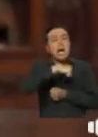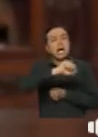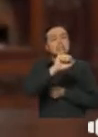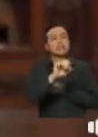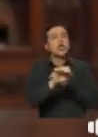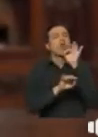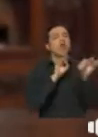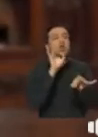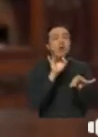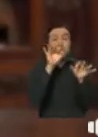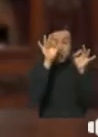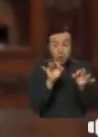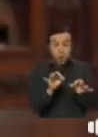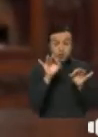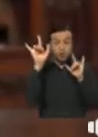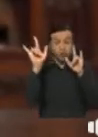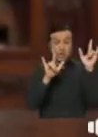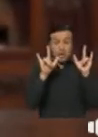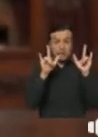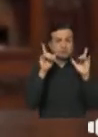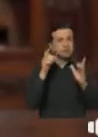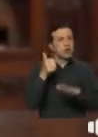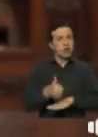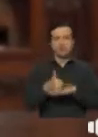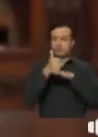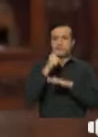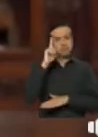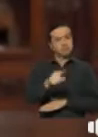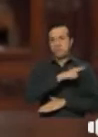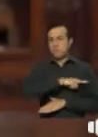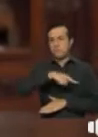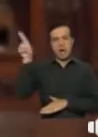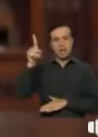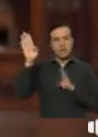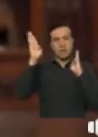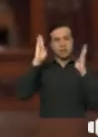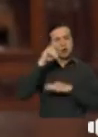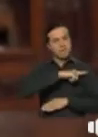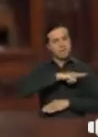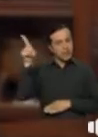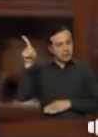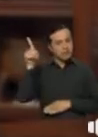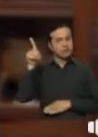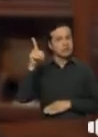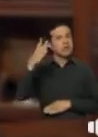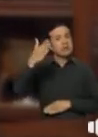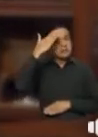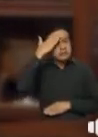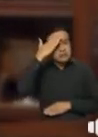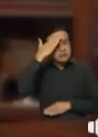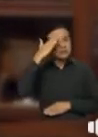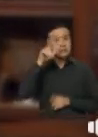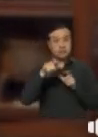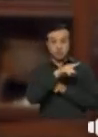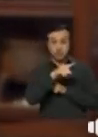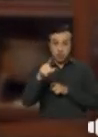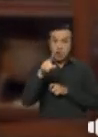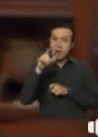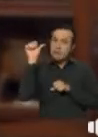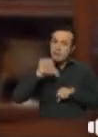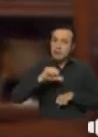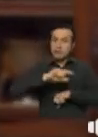Afortunadamente, al llegar a Salinas, las autoridades de nuestro gobierno los regresaron a casa. Tengan la seguridad de que los responsables serán